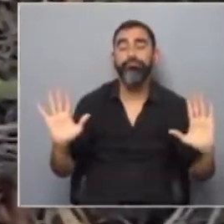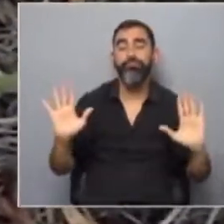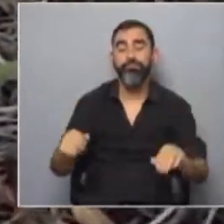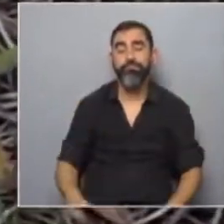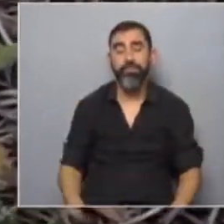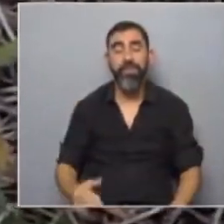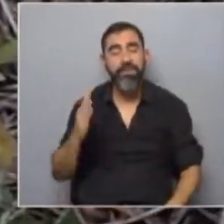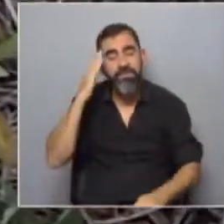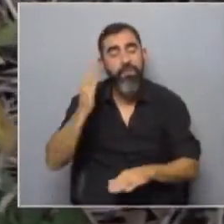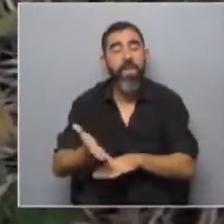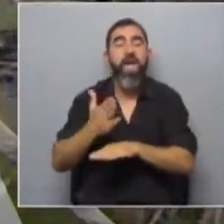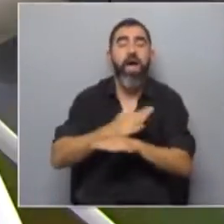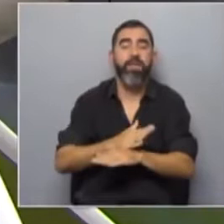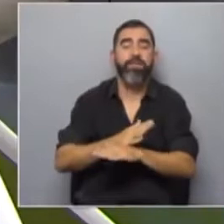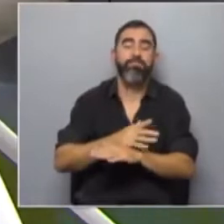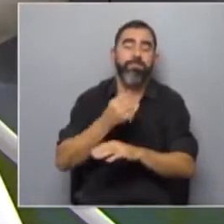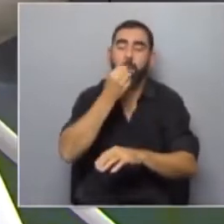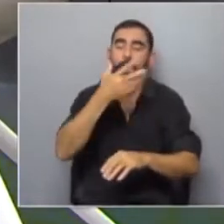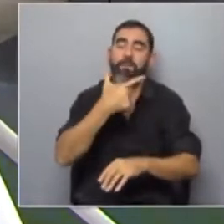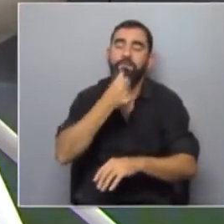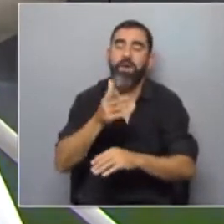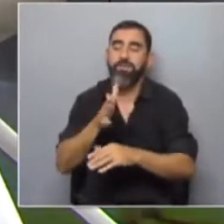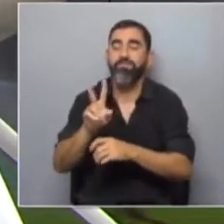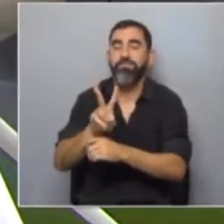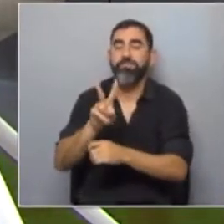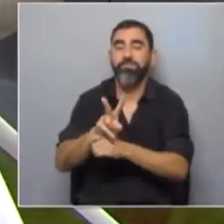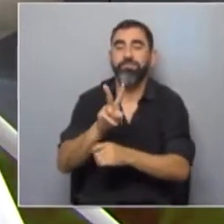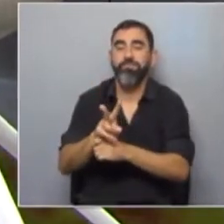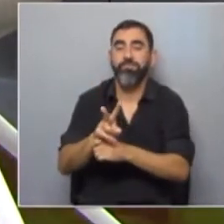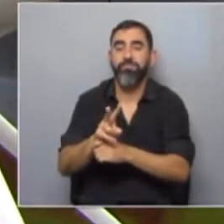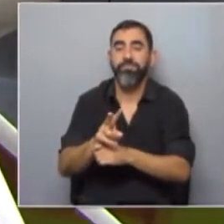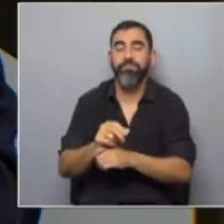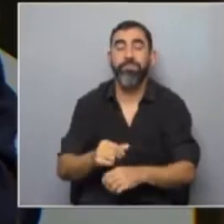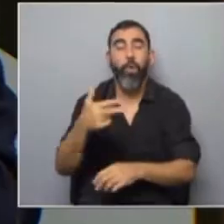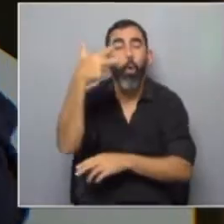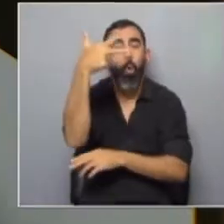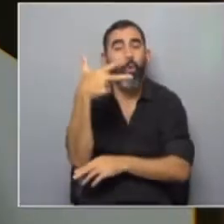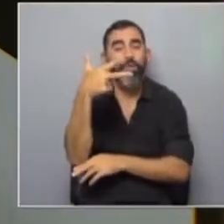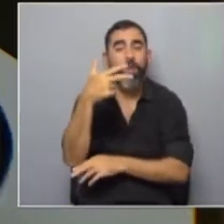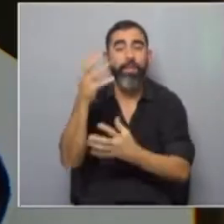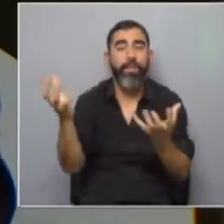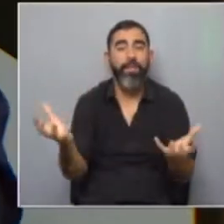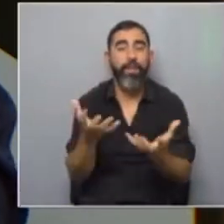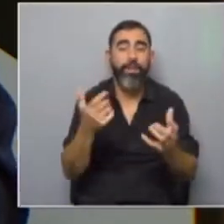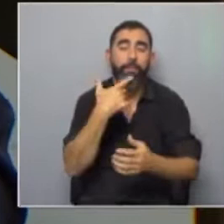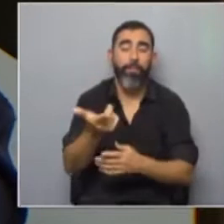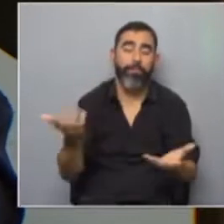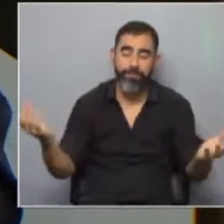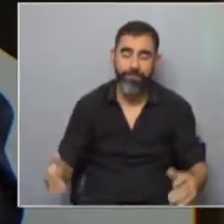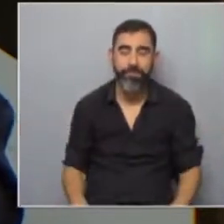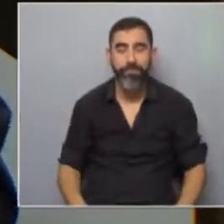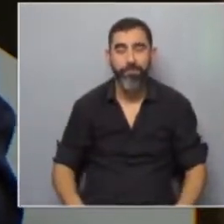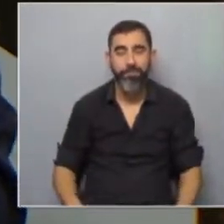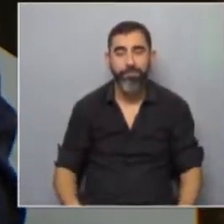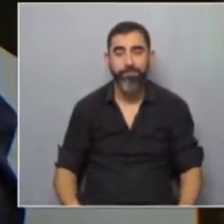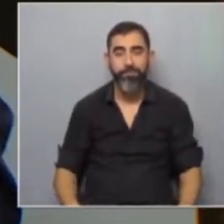arándanos. Nunca lo hubiéramos ido a buscar ahí. Estuvimos... No. En medio del campo, alejado de todo sitio, muriéndonos de frío 3 noches